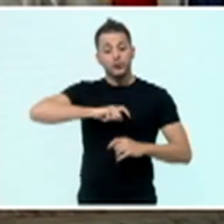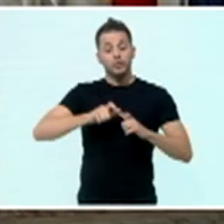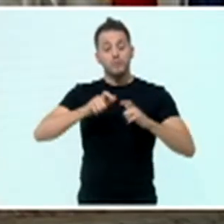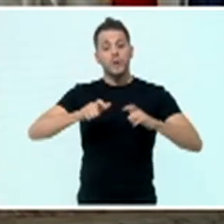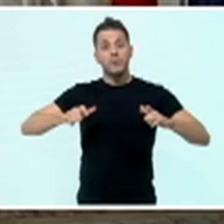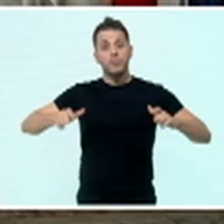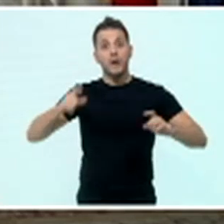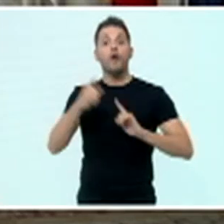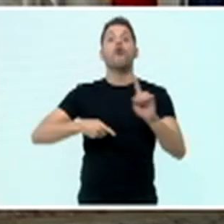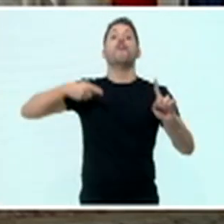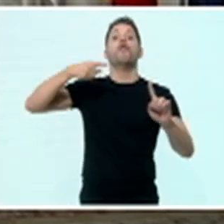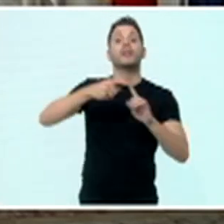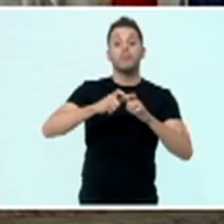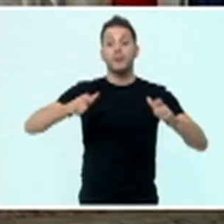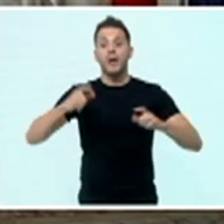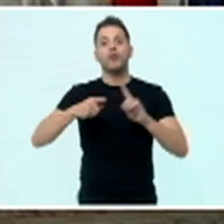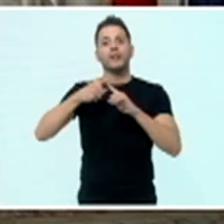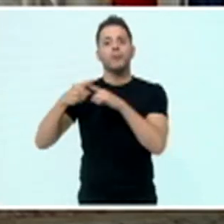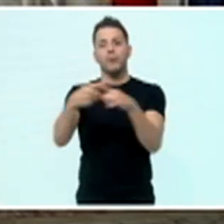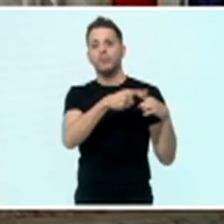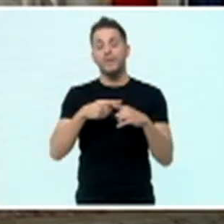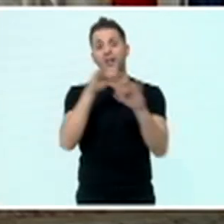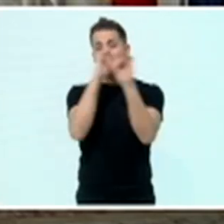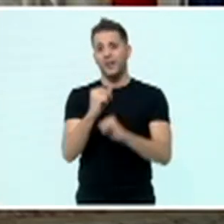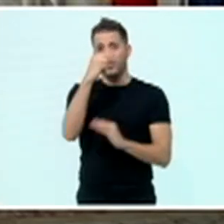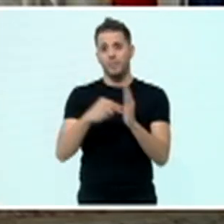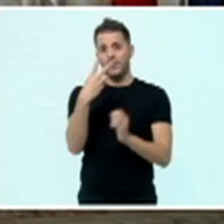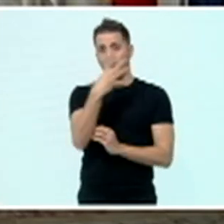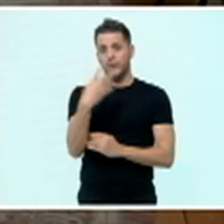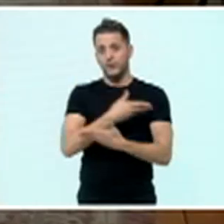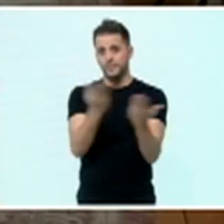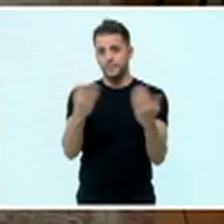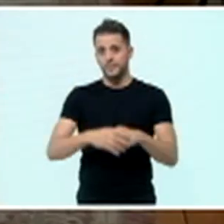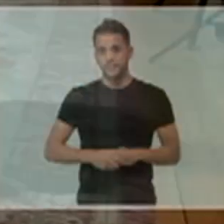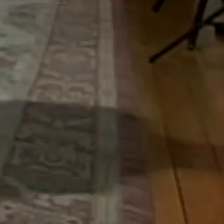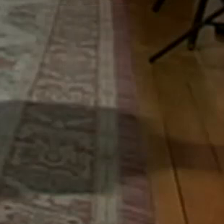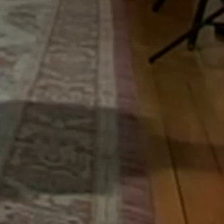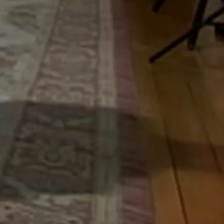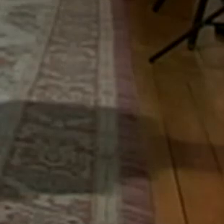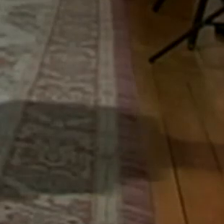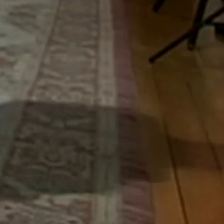para poder seguir repartiendo. Feliz 2024 a todos.